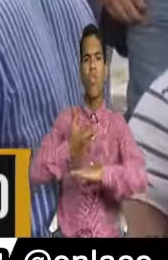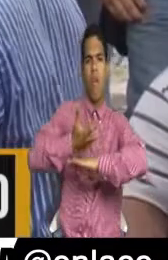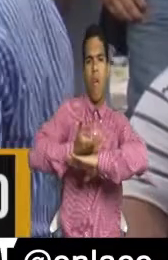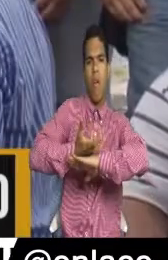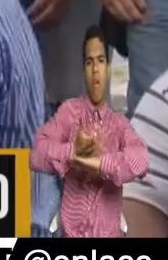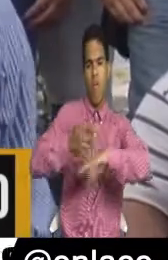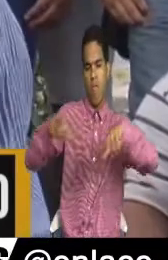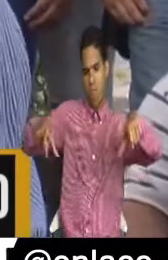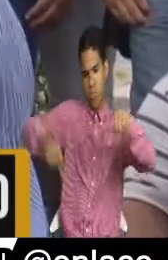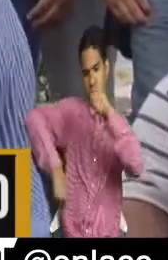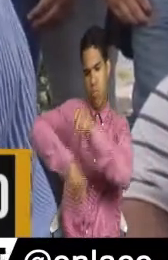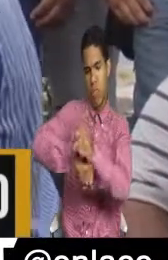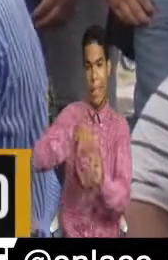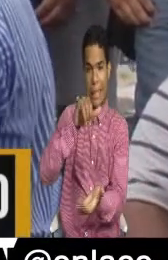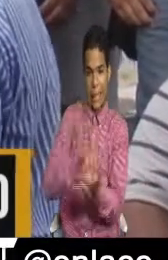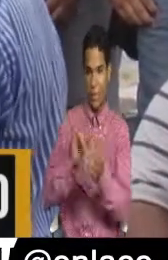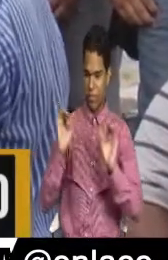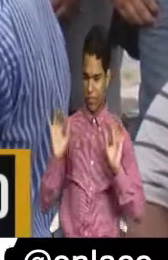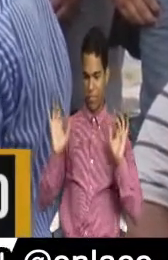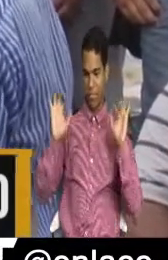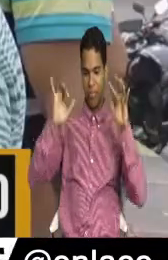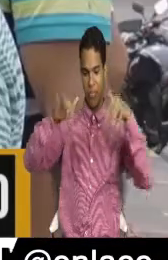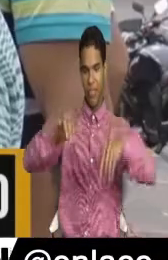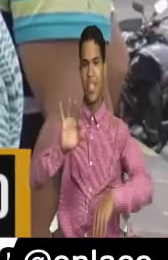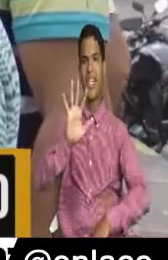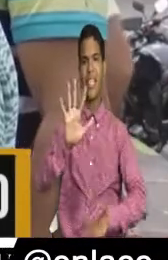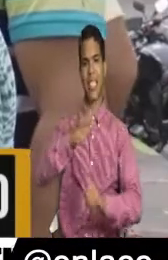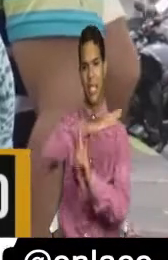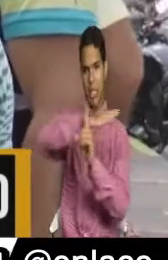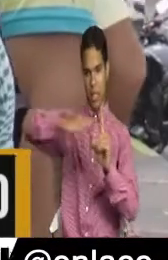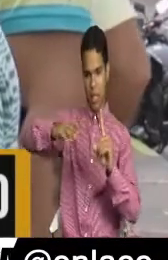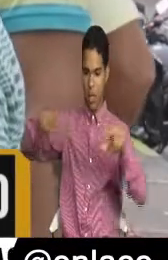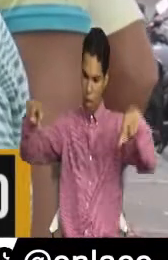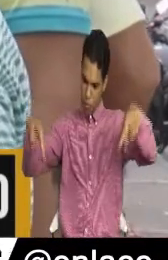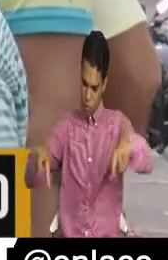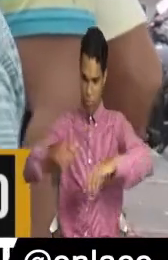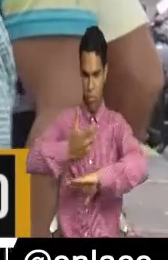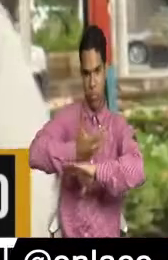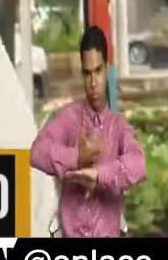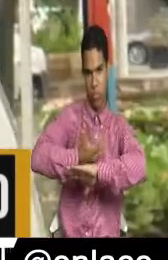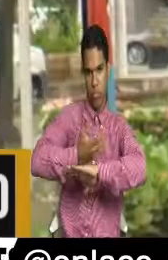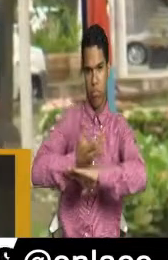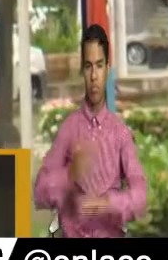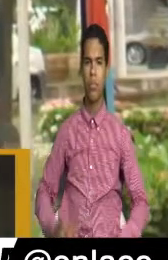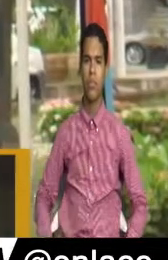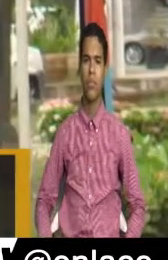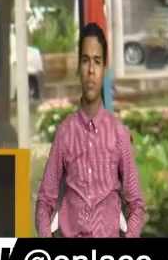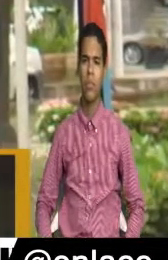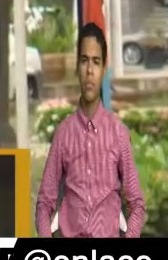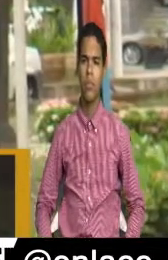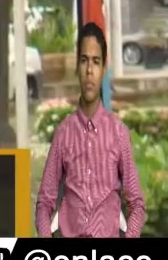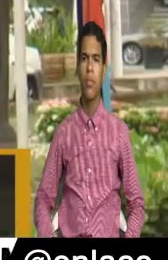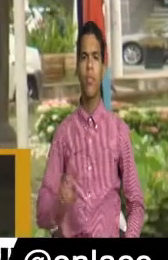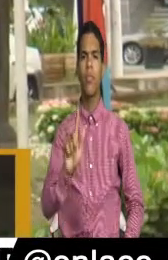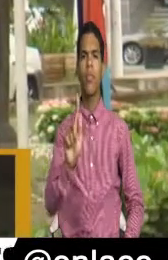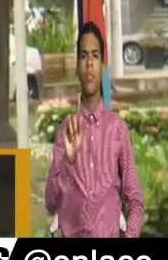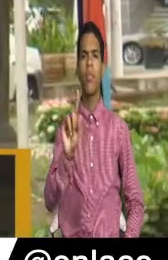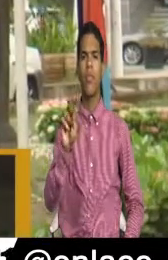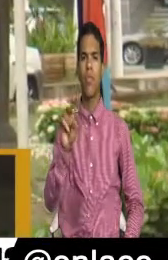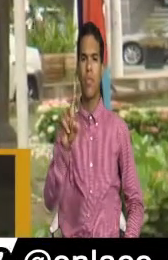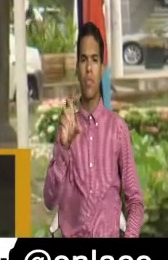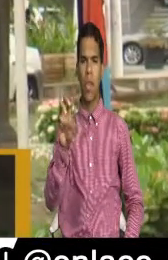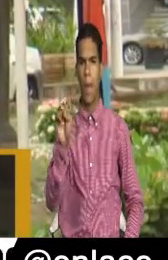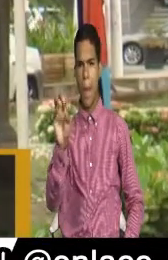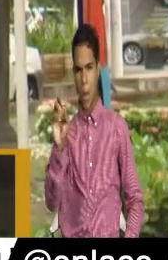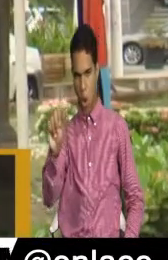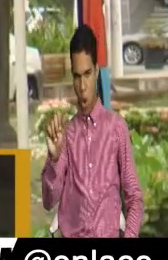Esta reunión se cumplirá a partir de las 5:30 y tendrá lugar en la cancha polideportiva de Cotraeco en el barrio Galán. Fundemoa, por la defensa de la mano obra